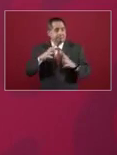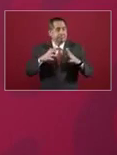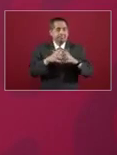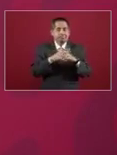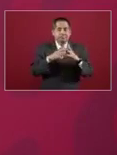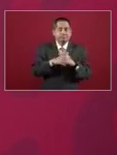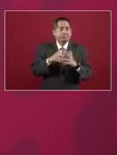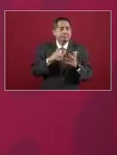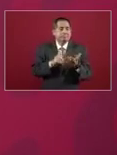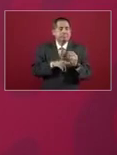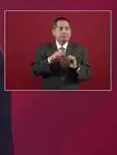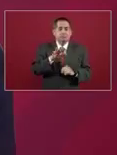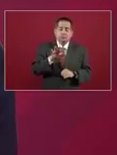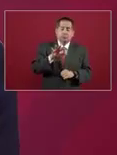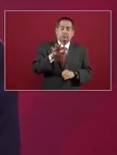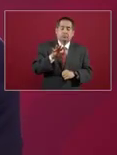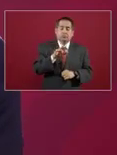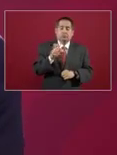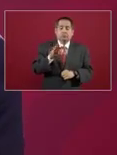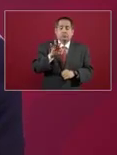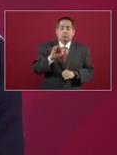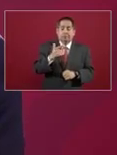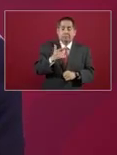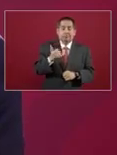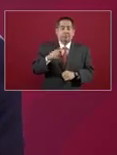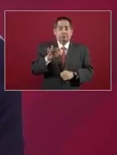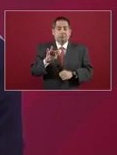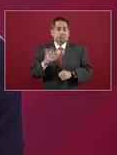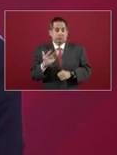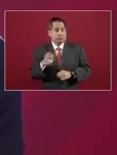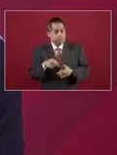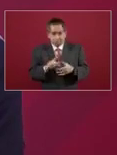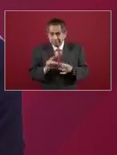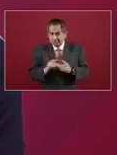del 47 y del 48,